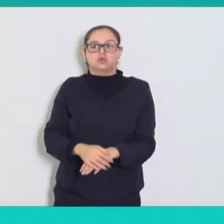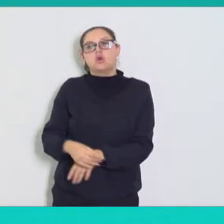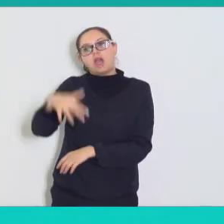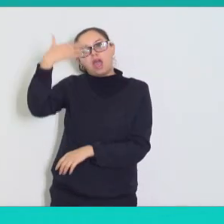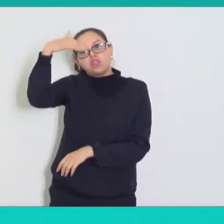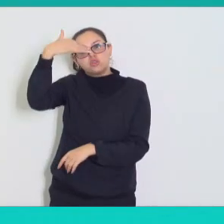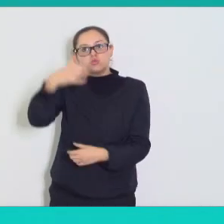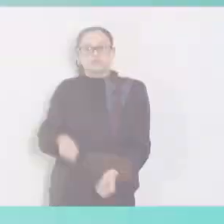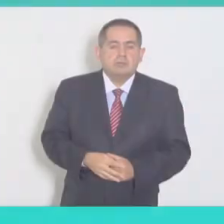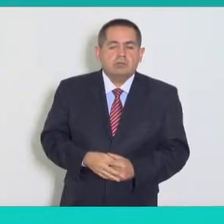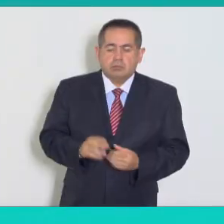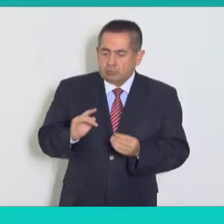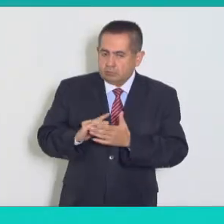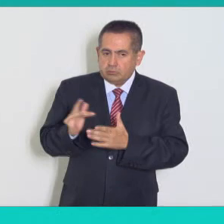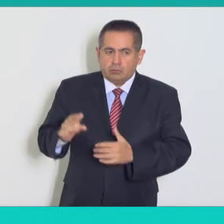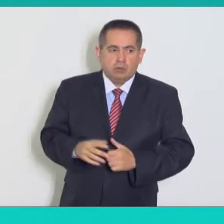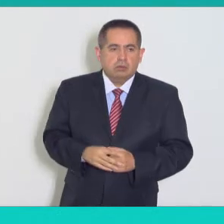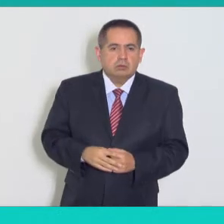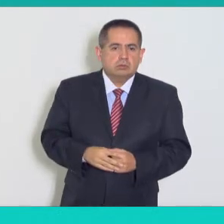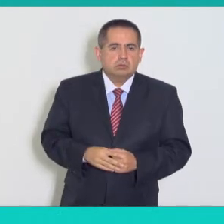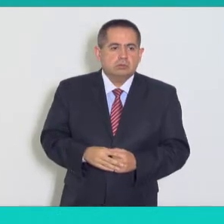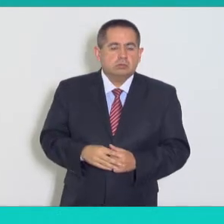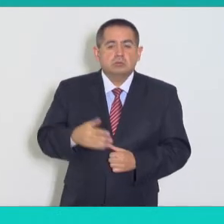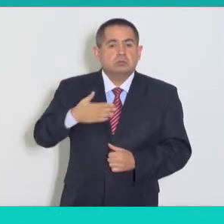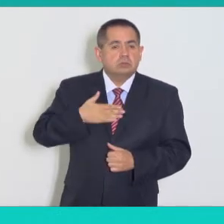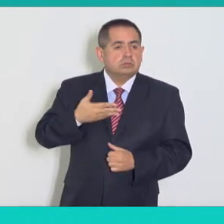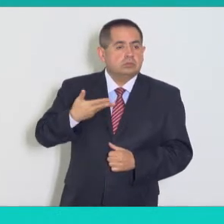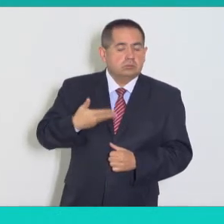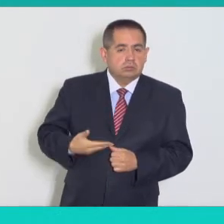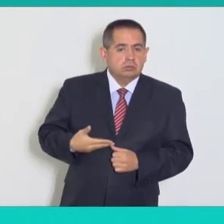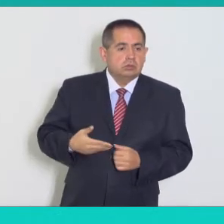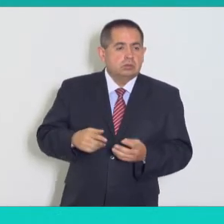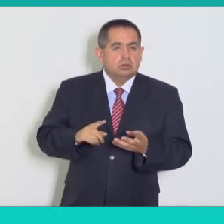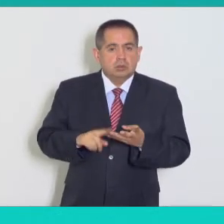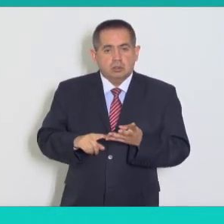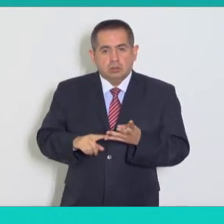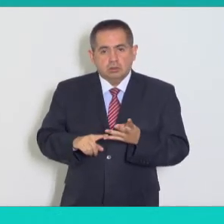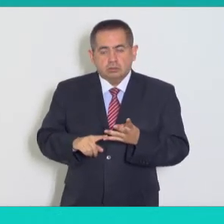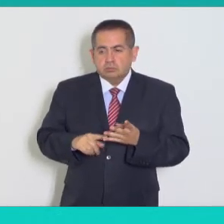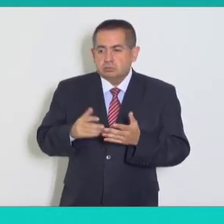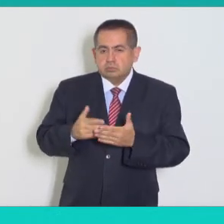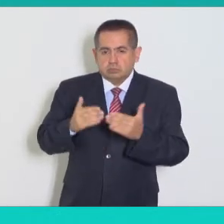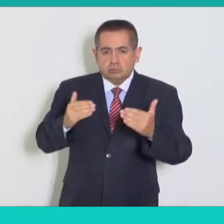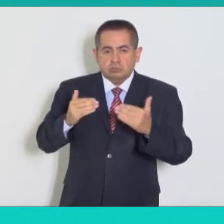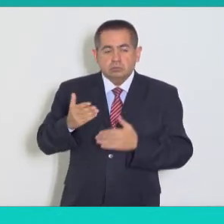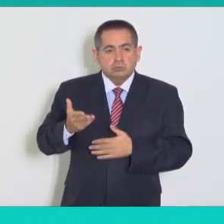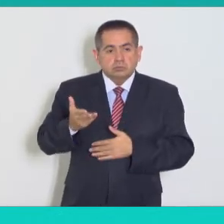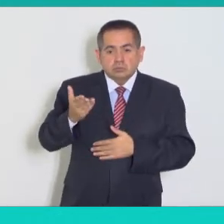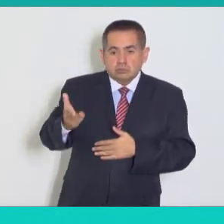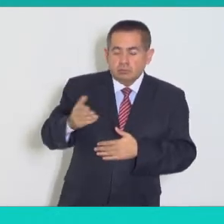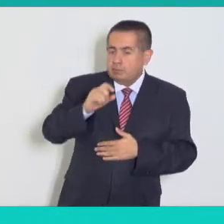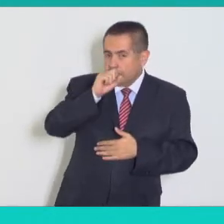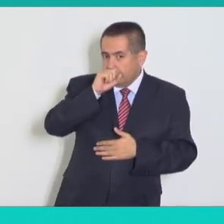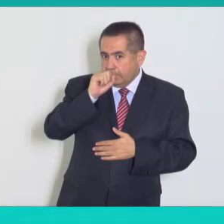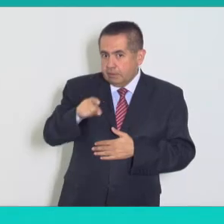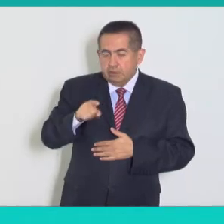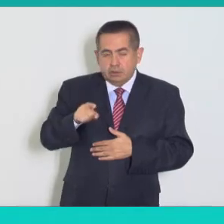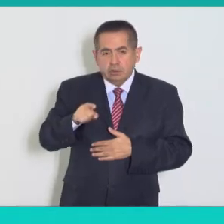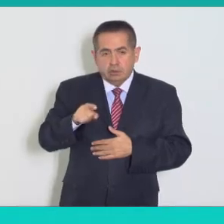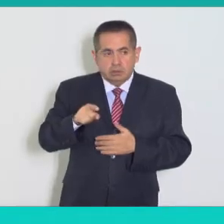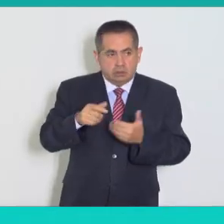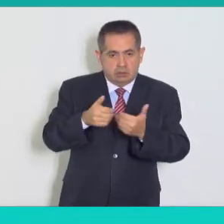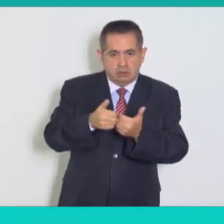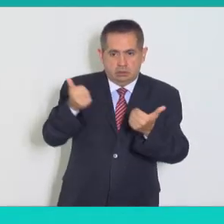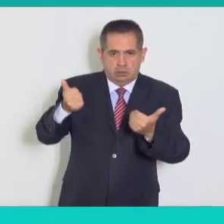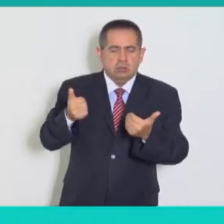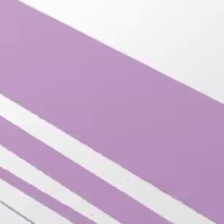en tales lugares así el pleno del inai determinó modificar la respuesta de la sep y le instruyó a realizar una búsqueda de la información y entregarla en